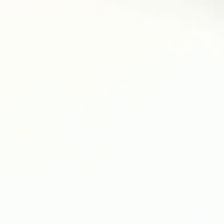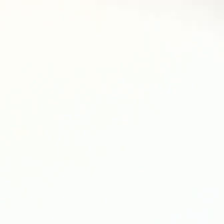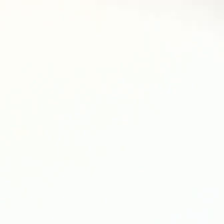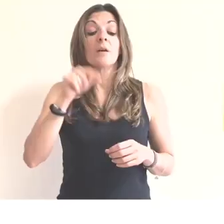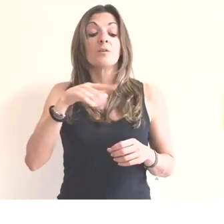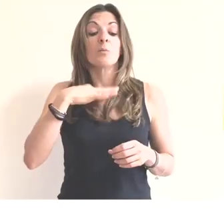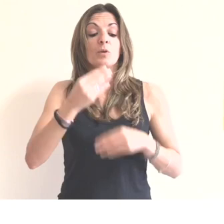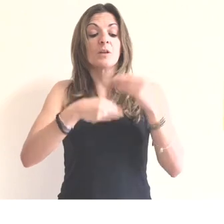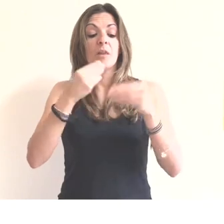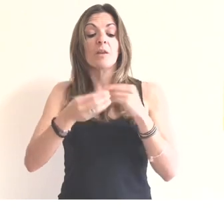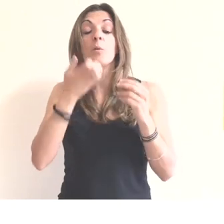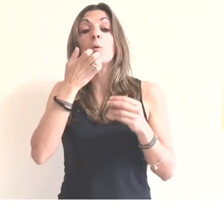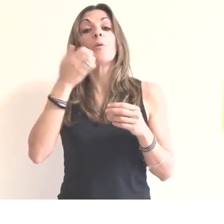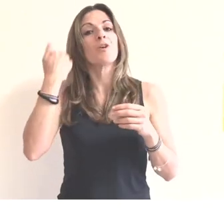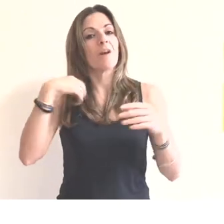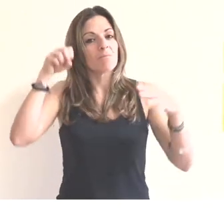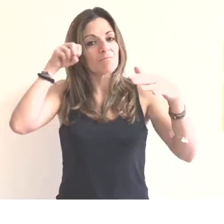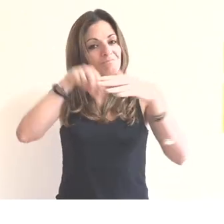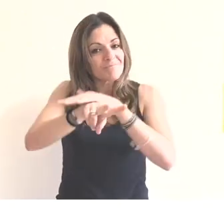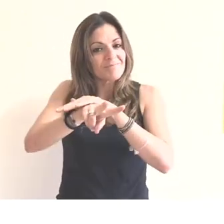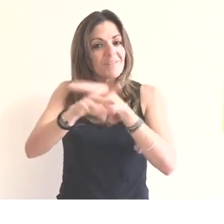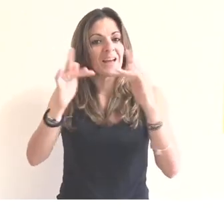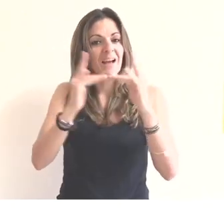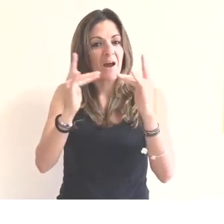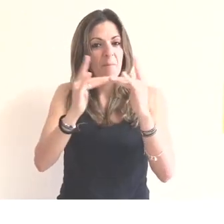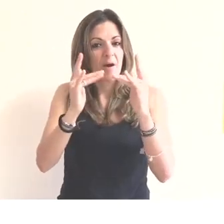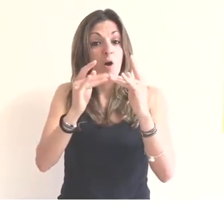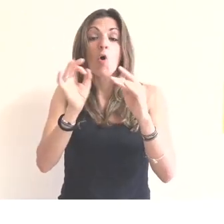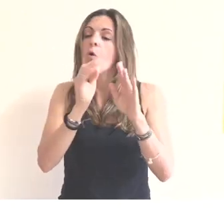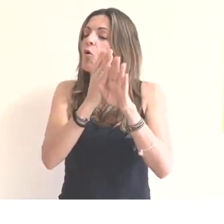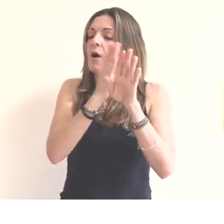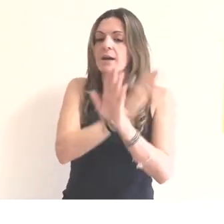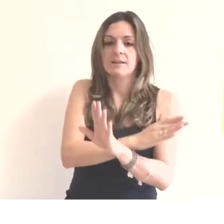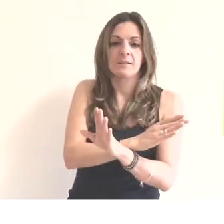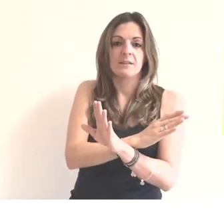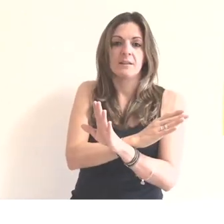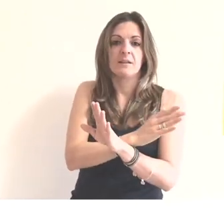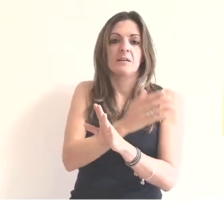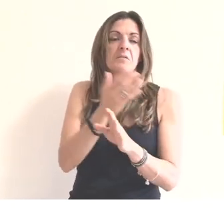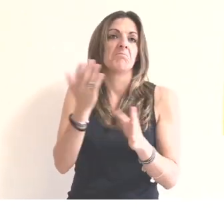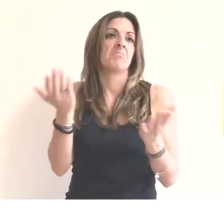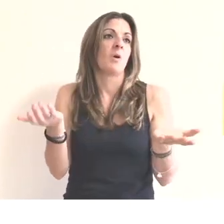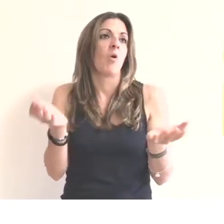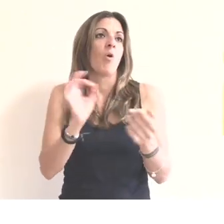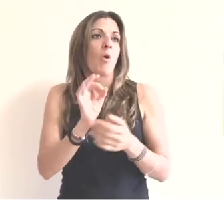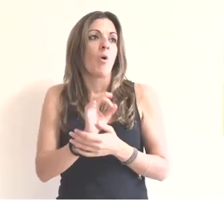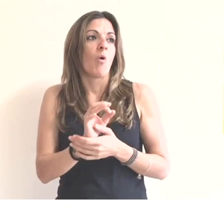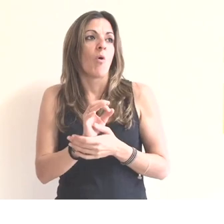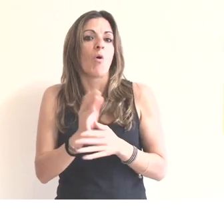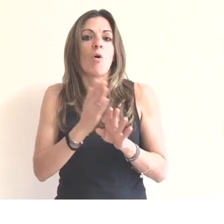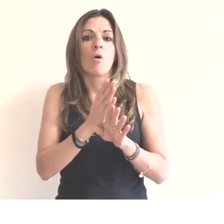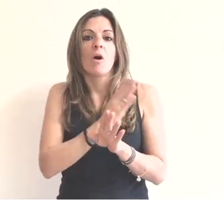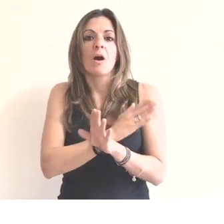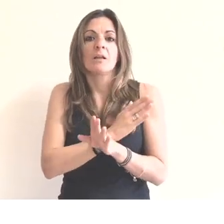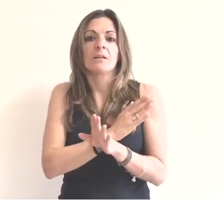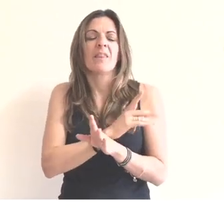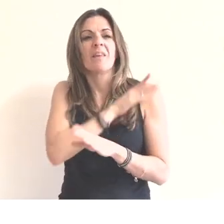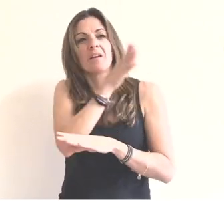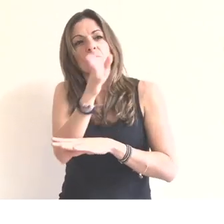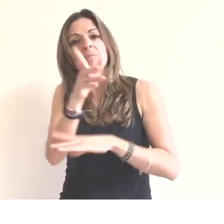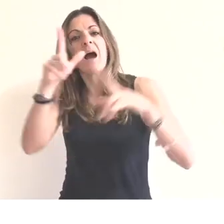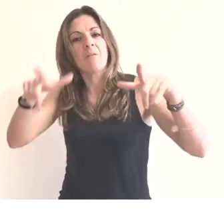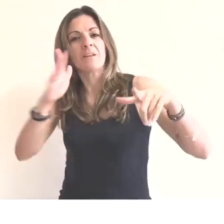Esto puedes hacerlo cuando estés en la cama, puedes hacerlo antes de meterte en la cama, si estás en el sofá, antes de ir a la